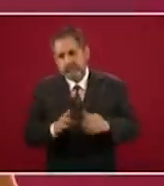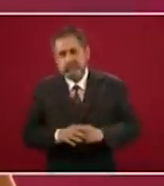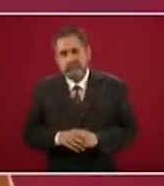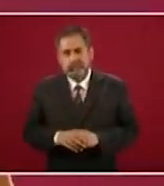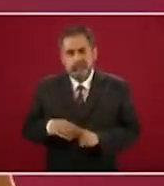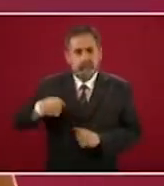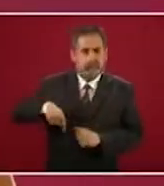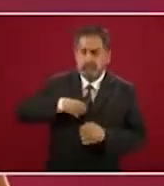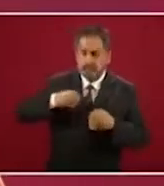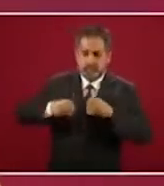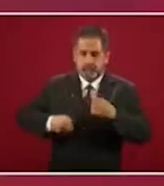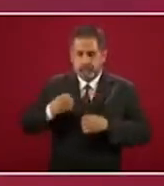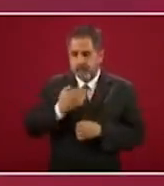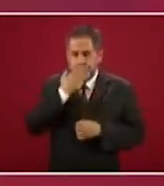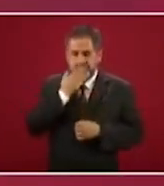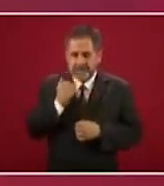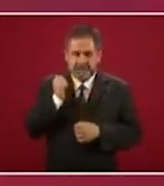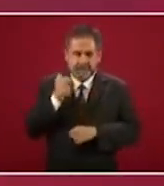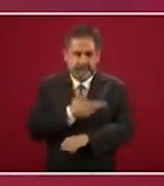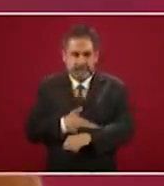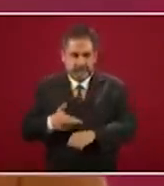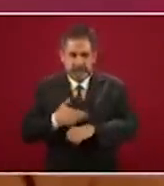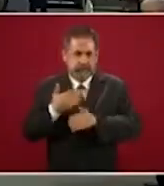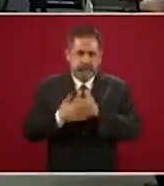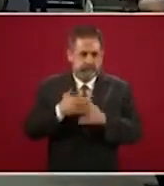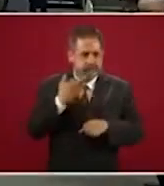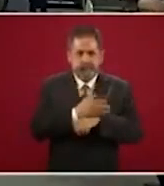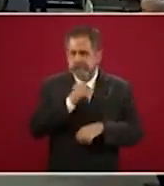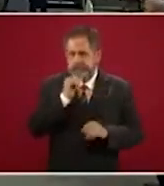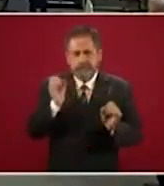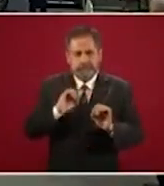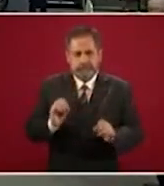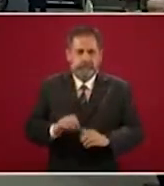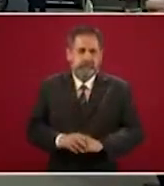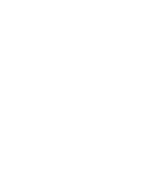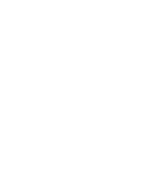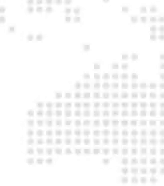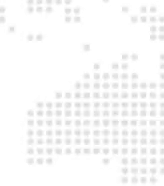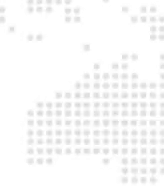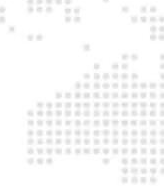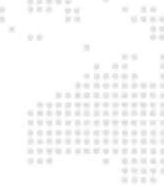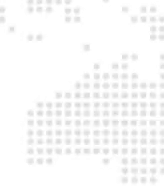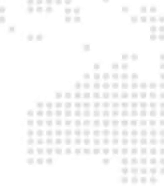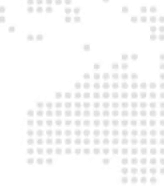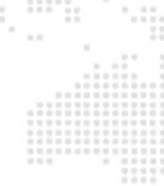no llevamos nosotros ningún tipo de procedimiento en ese, con ese